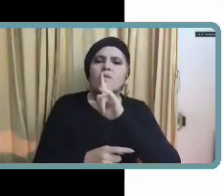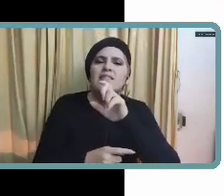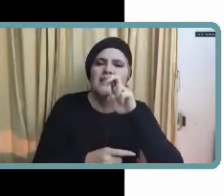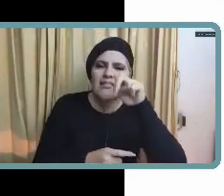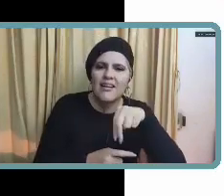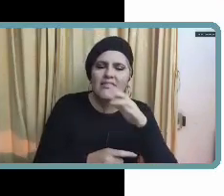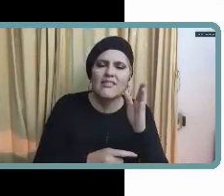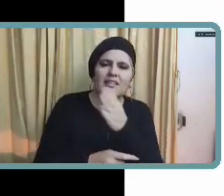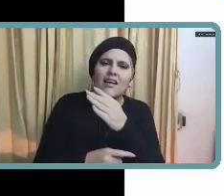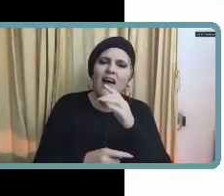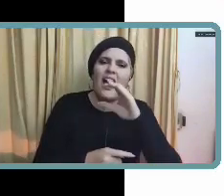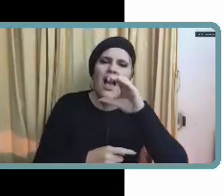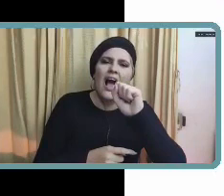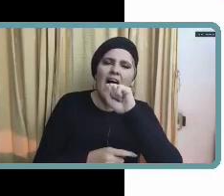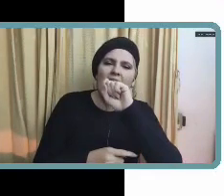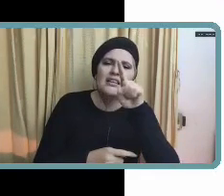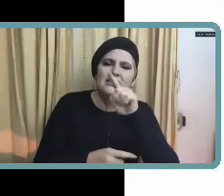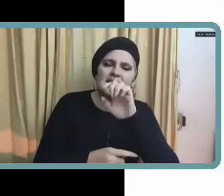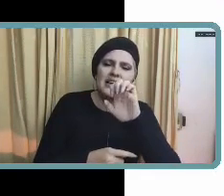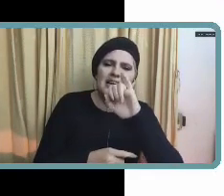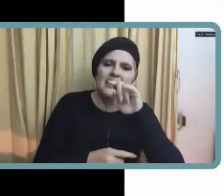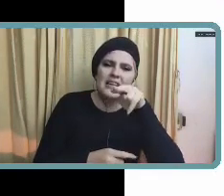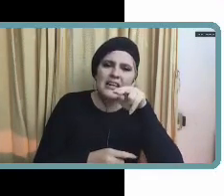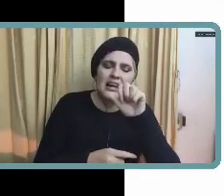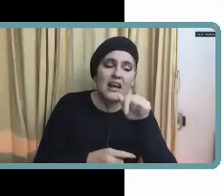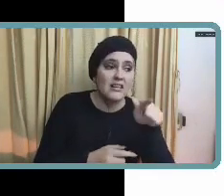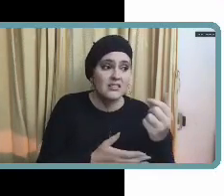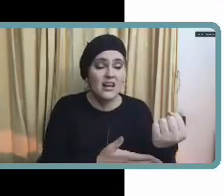autistas, niños y niñas autistas.